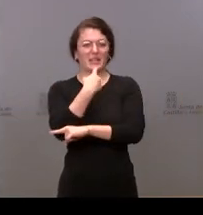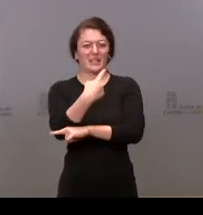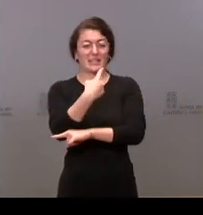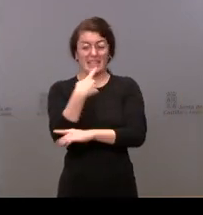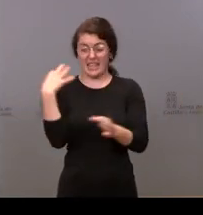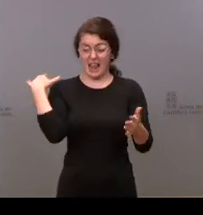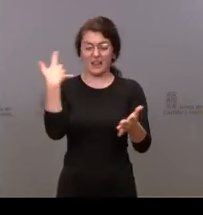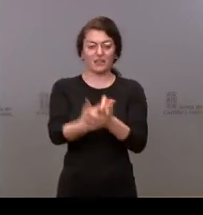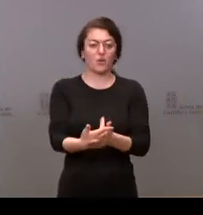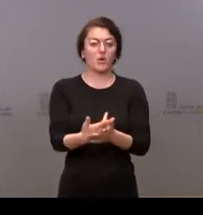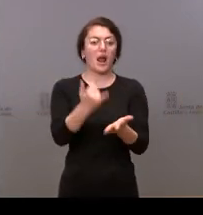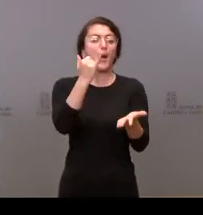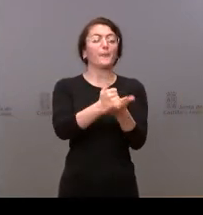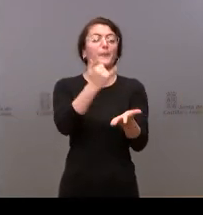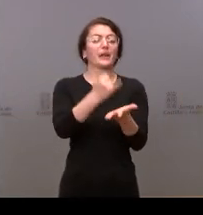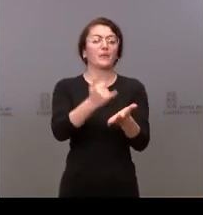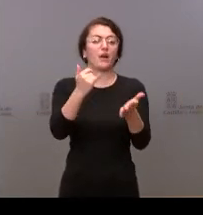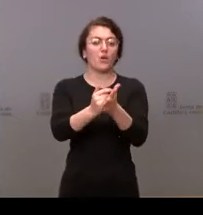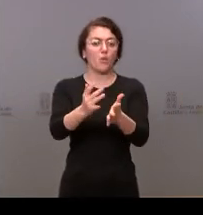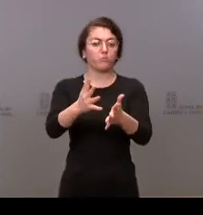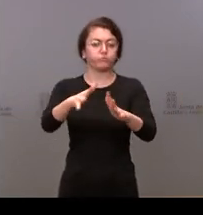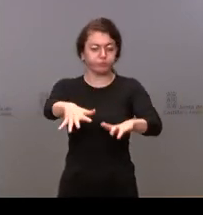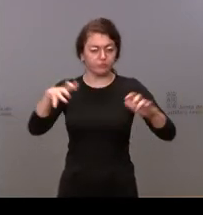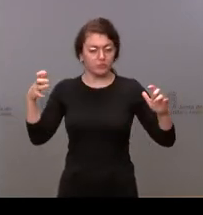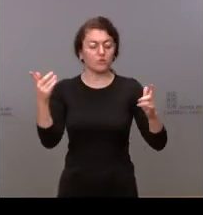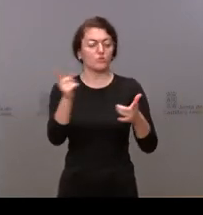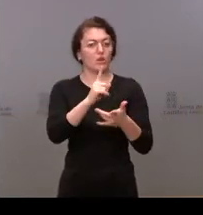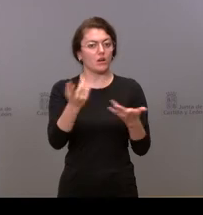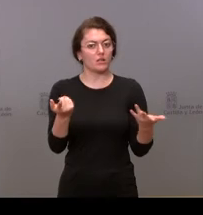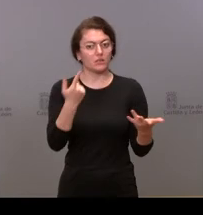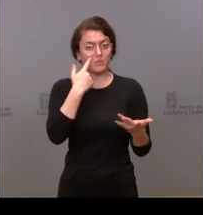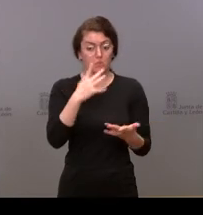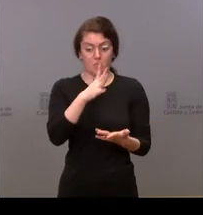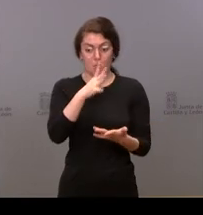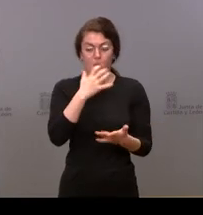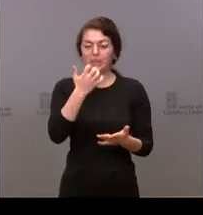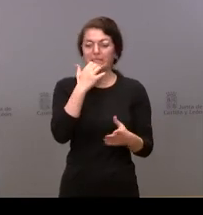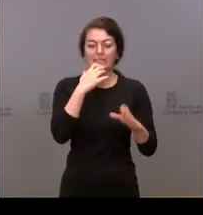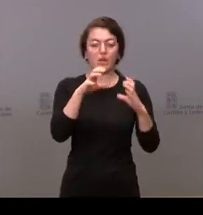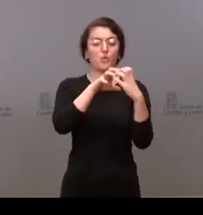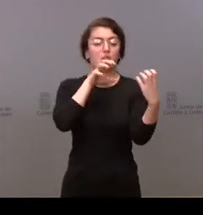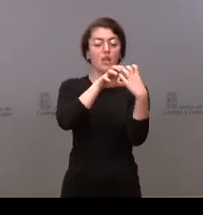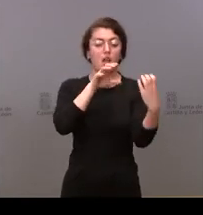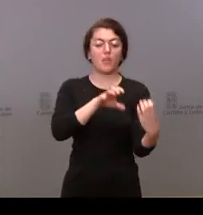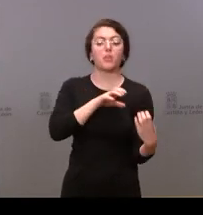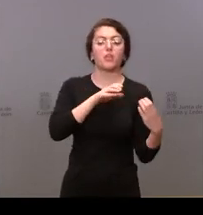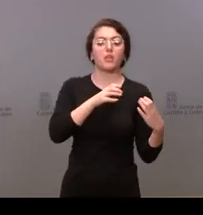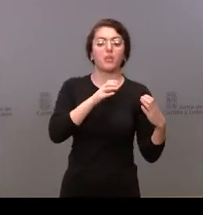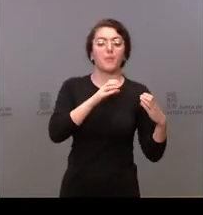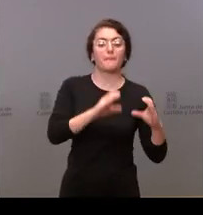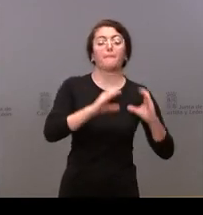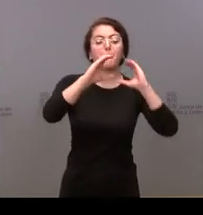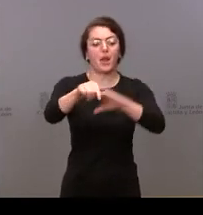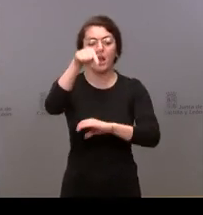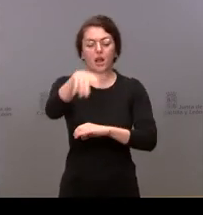que si se dirigen las unidades móviles para la realización de test a municipios a lugares donde hay una especial elevación de la incidencia